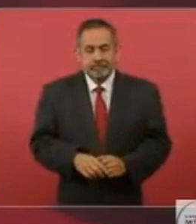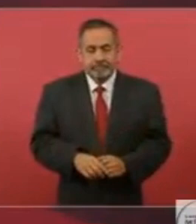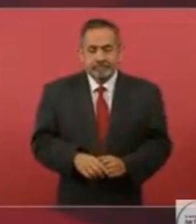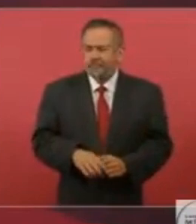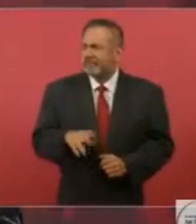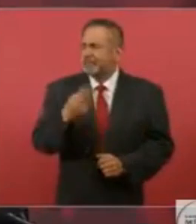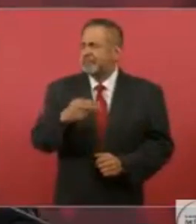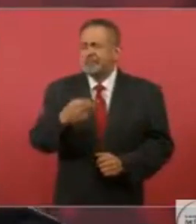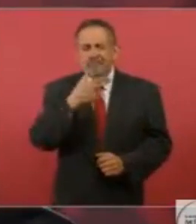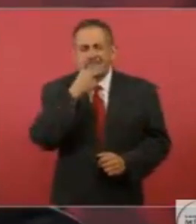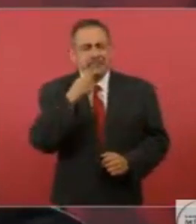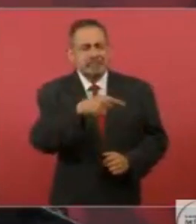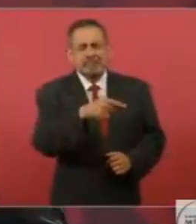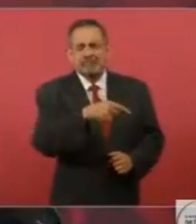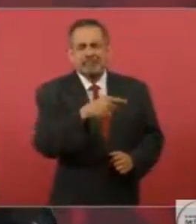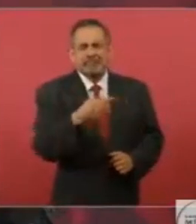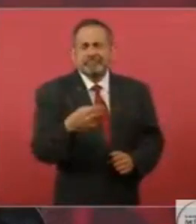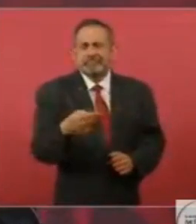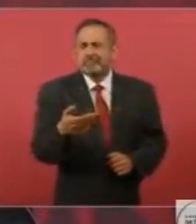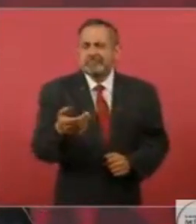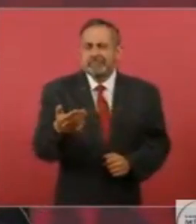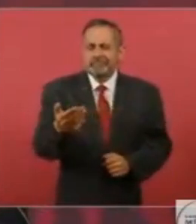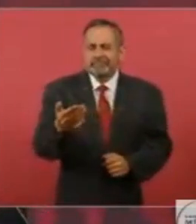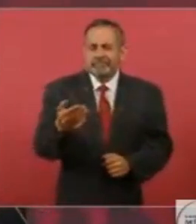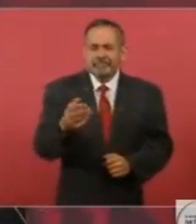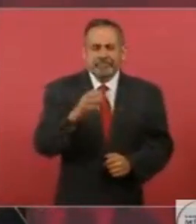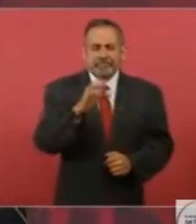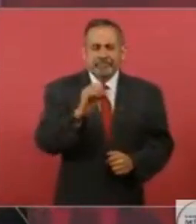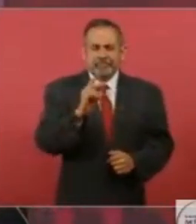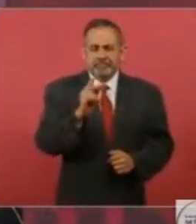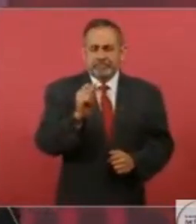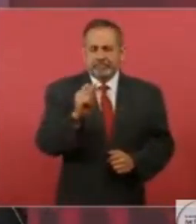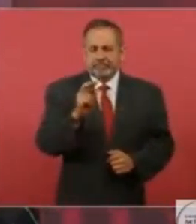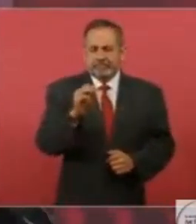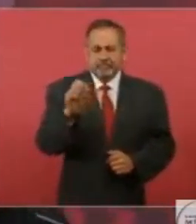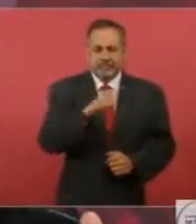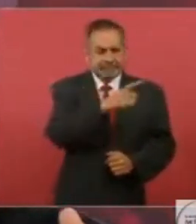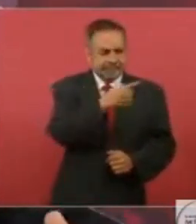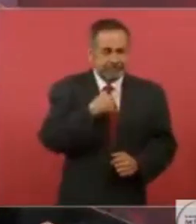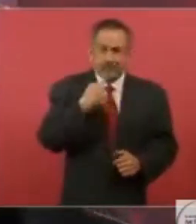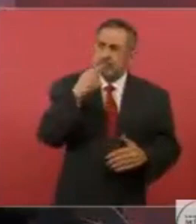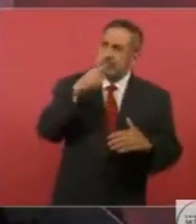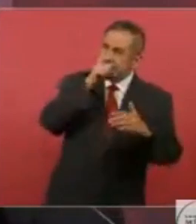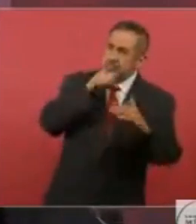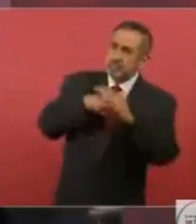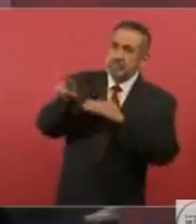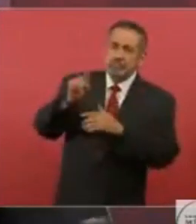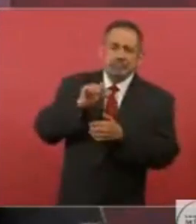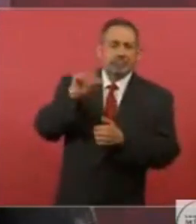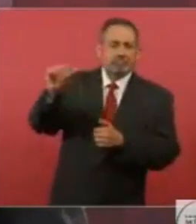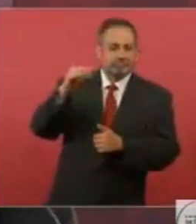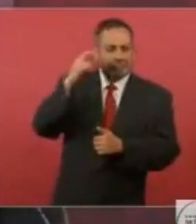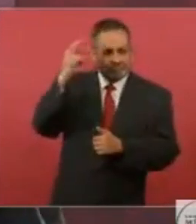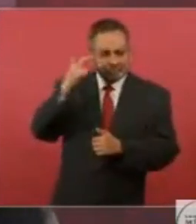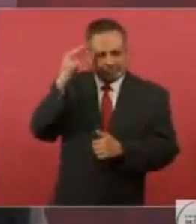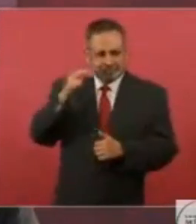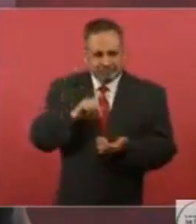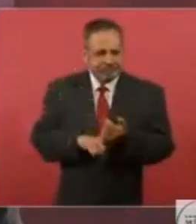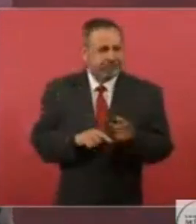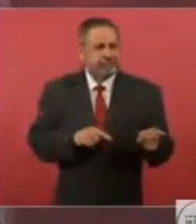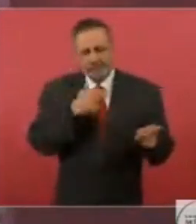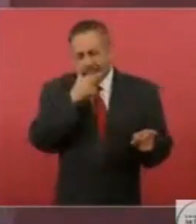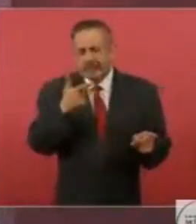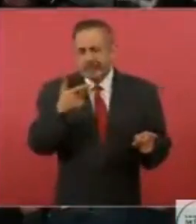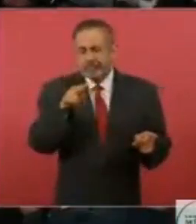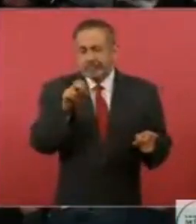¿Cómo se llama el señor de la Coparmex? El que me fue a acusar con el rey. Gustavo de Hoyos.